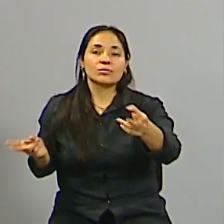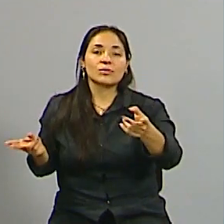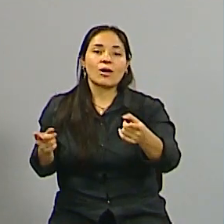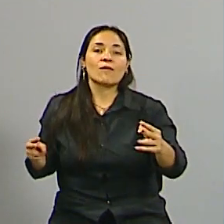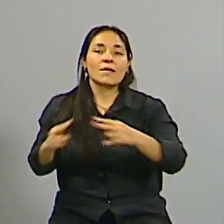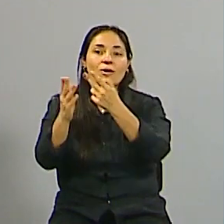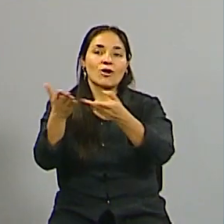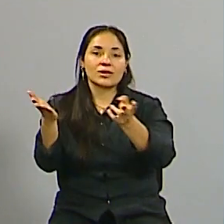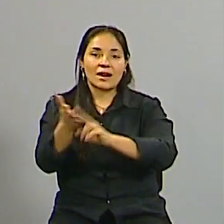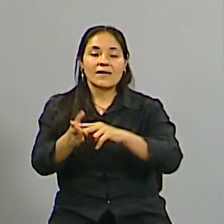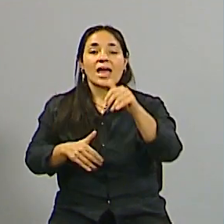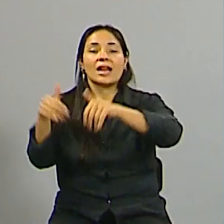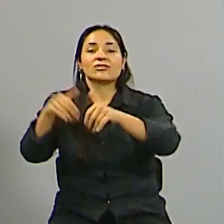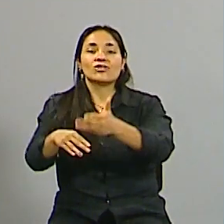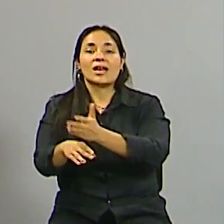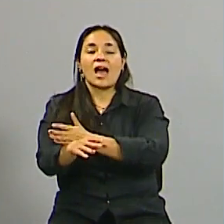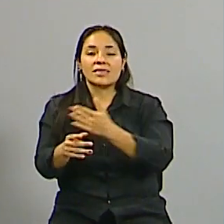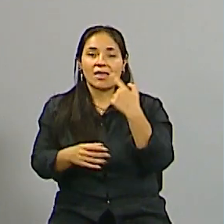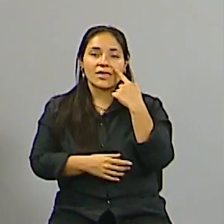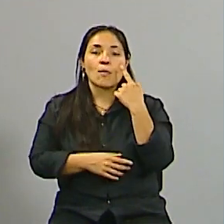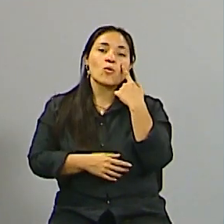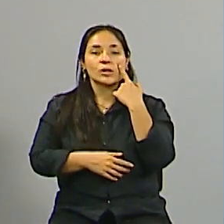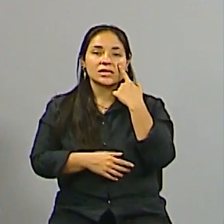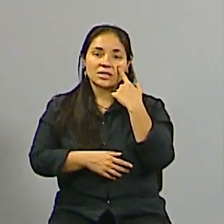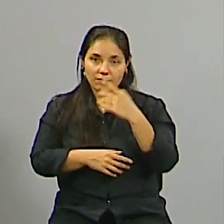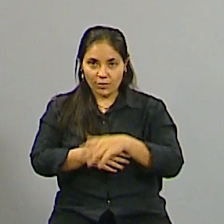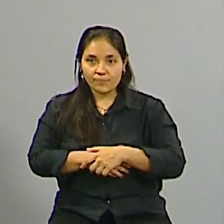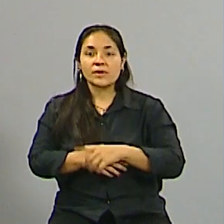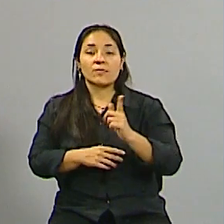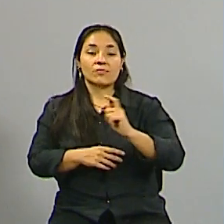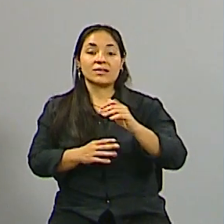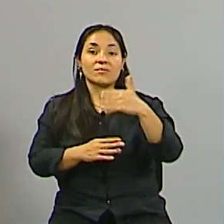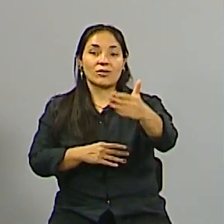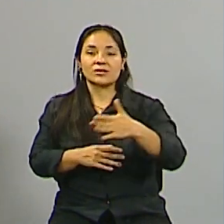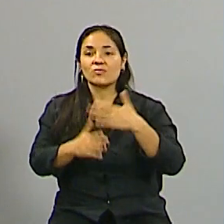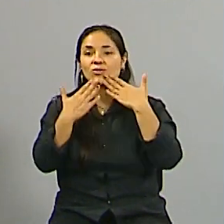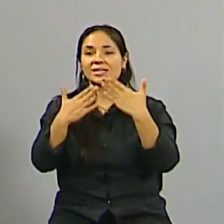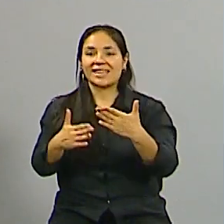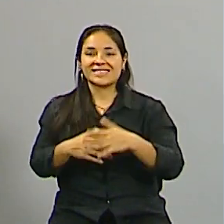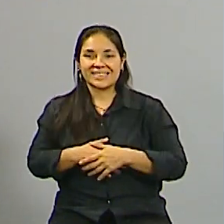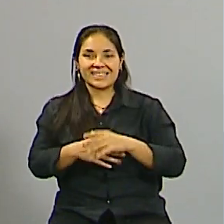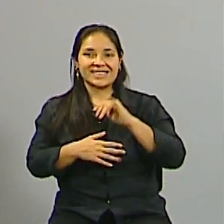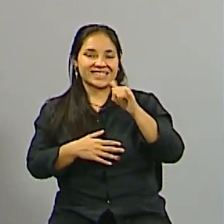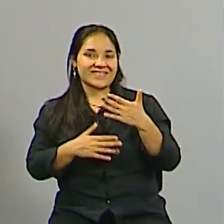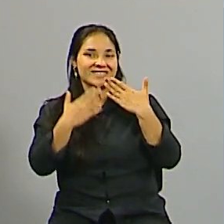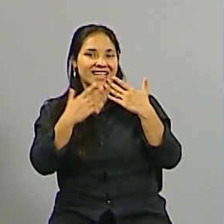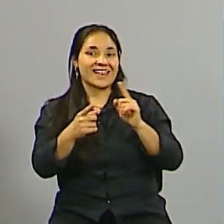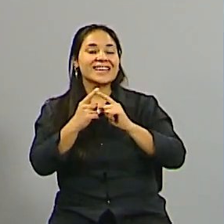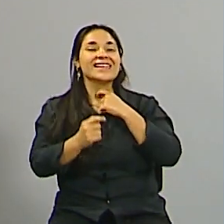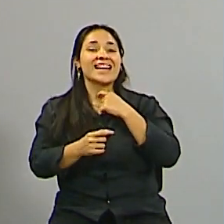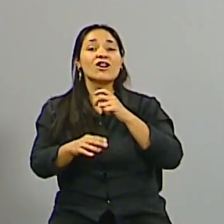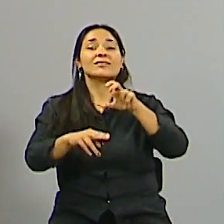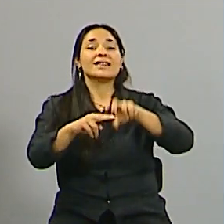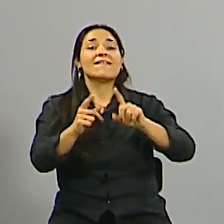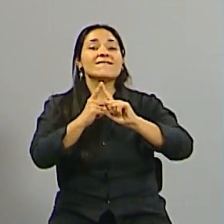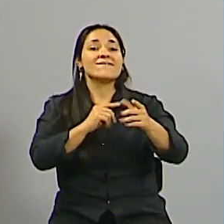las elecciones del municipio en algunos meses más. Así es que muchas gracias. Realmente, quiero ir en vivo, así que voy a ir algún